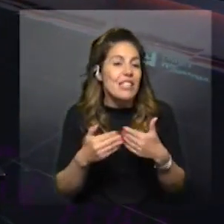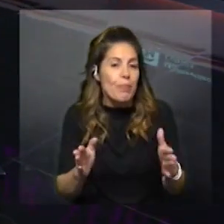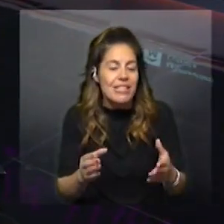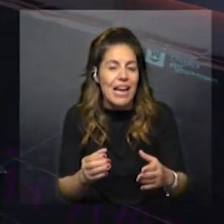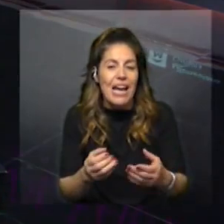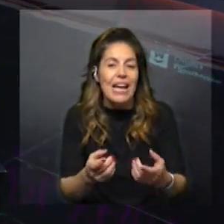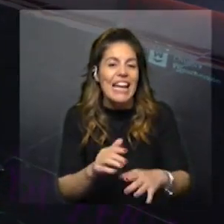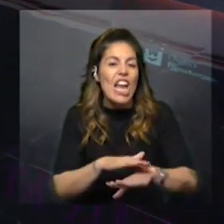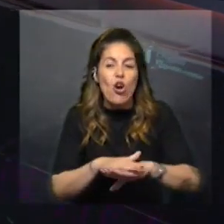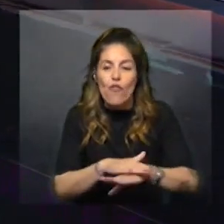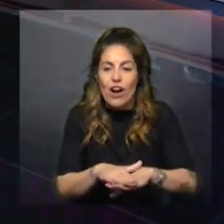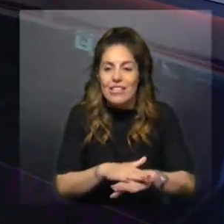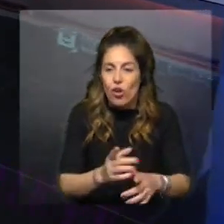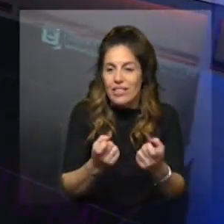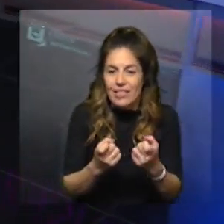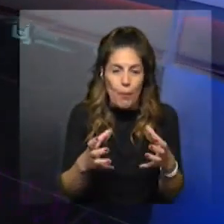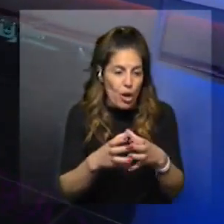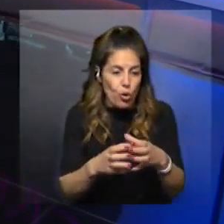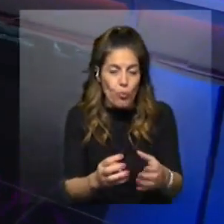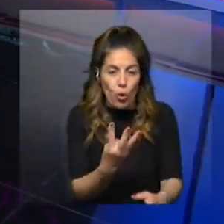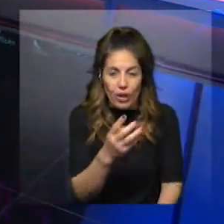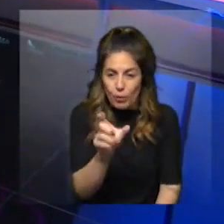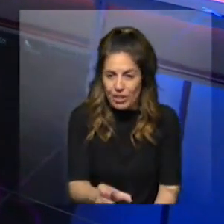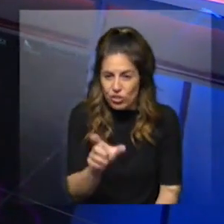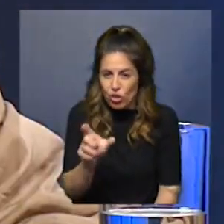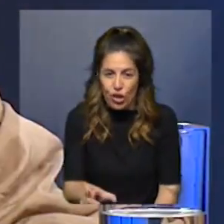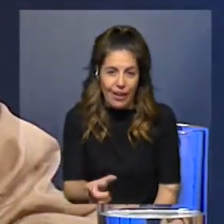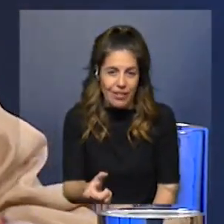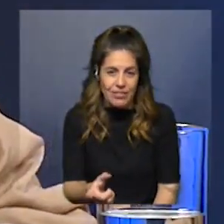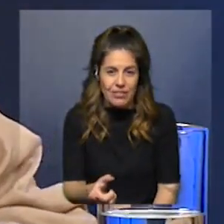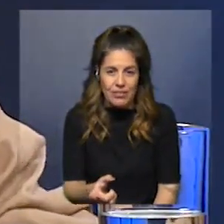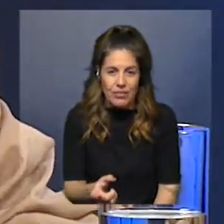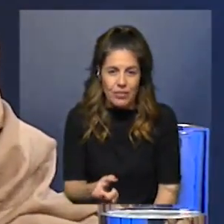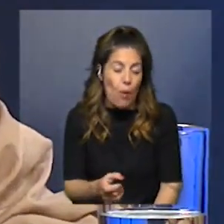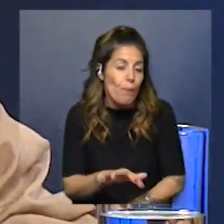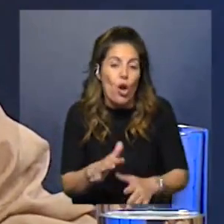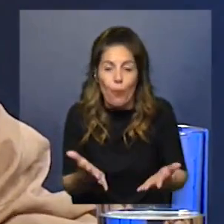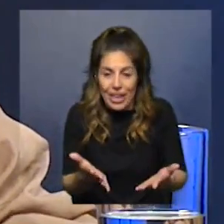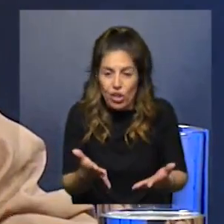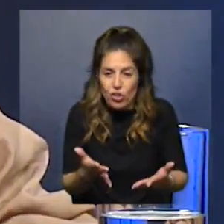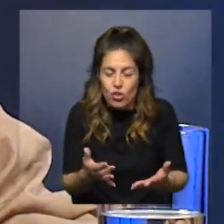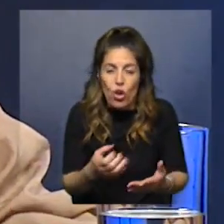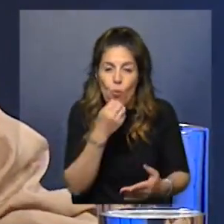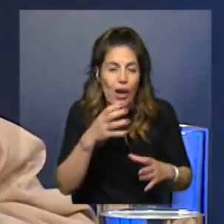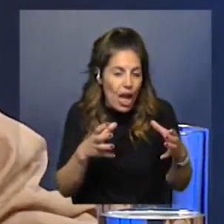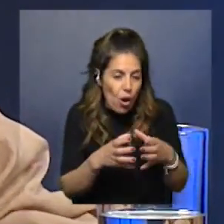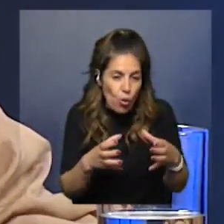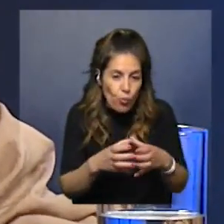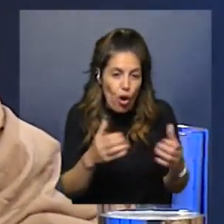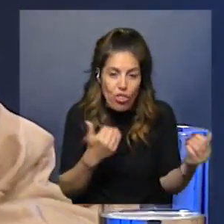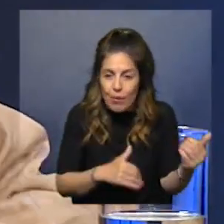básico para un grupo de 4 personas, ¿entendés? Por lo menos, una buena banda, un